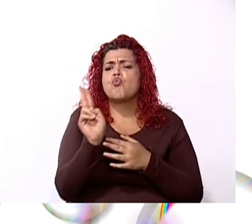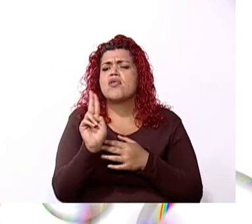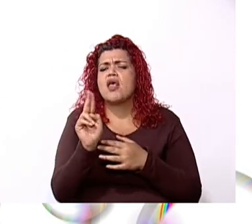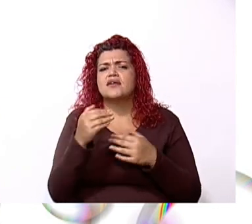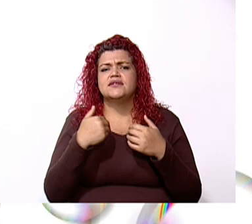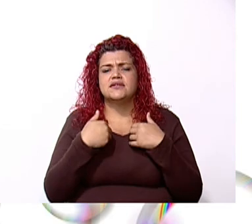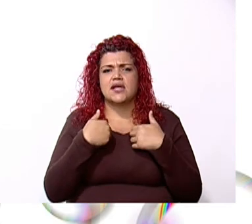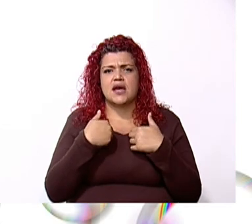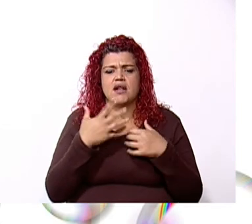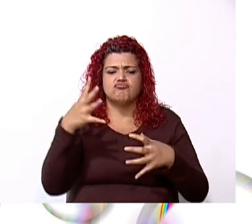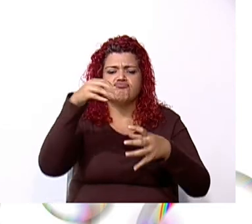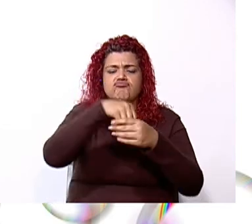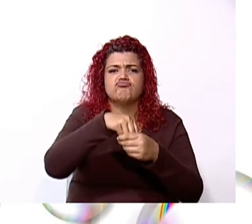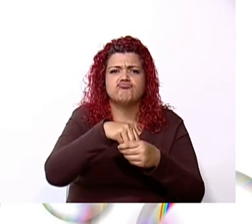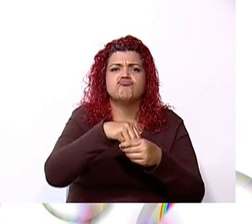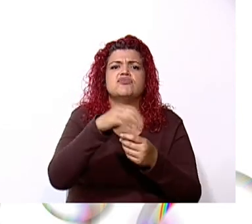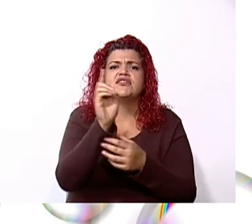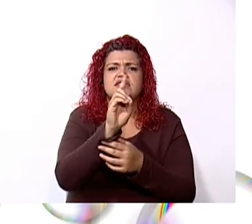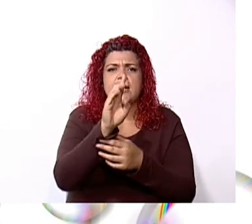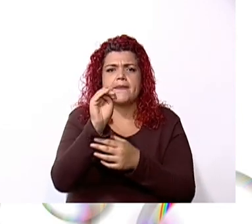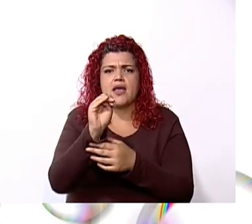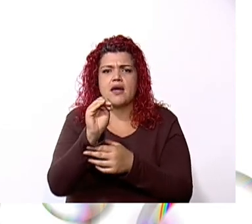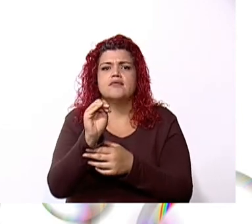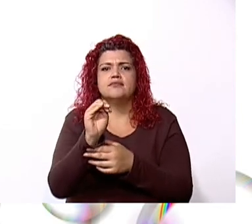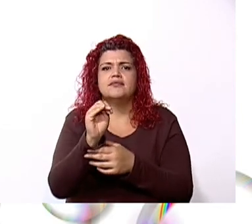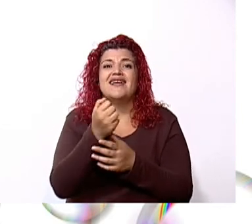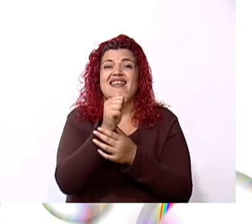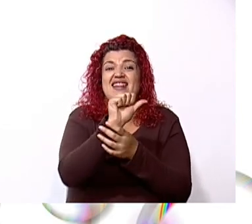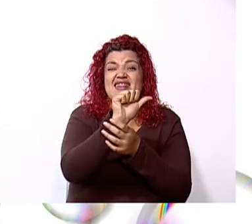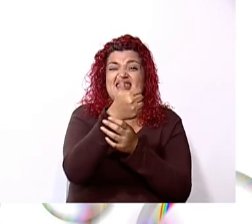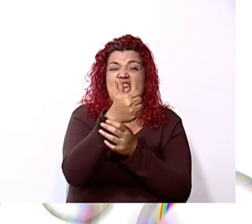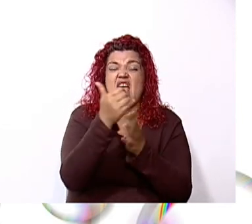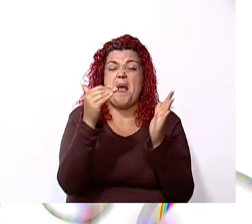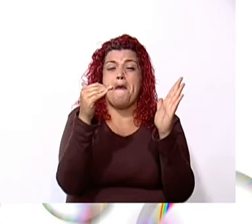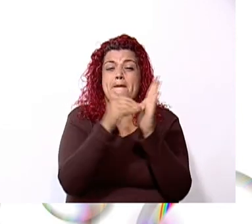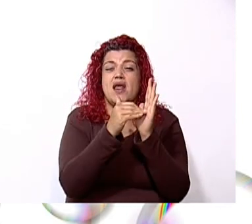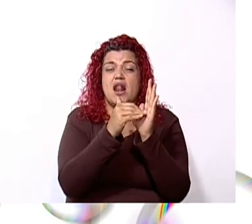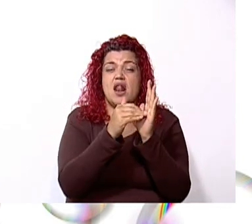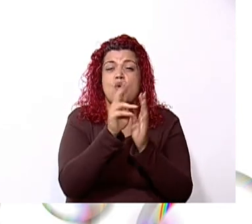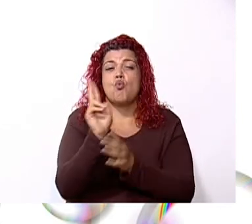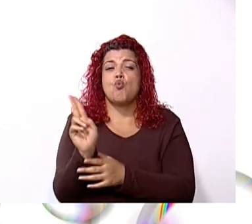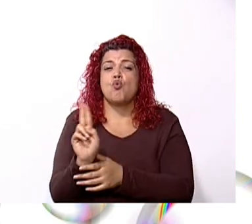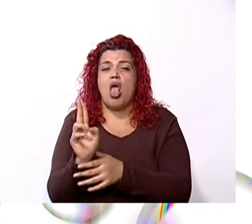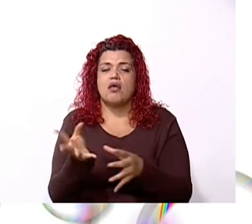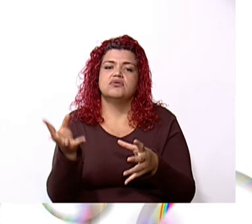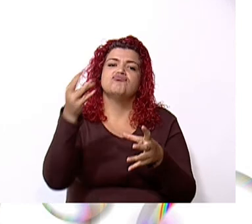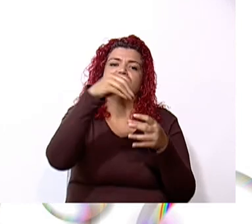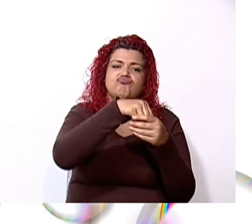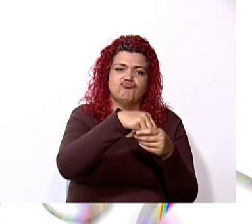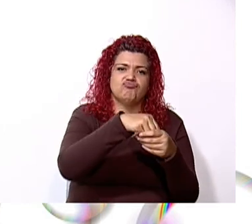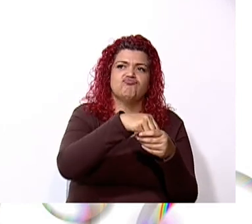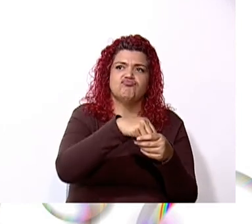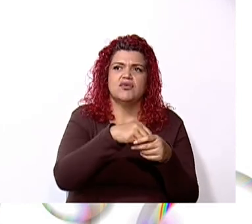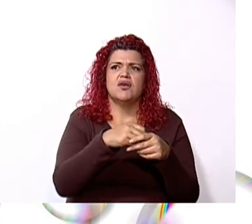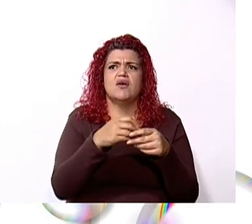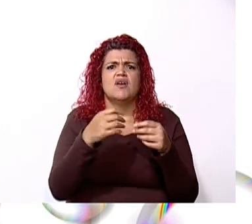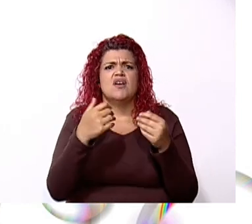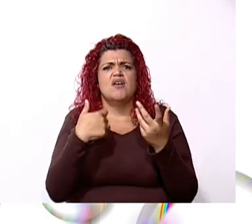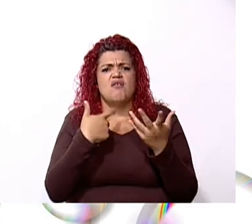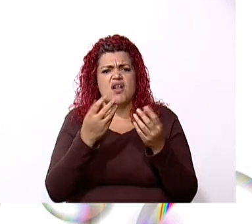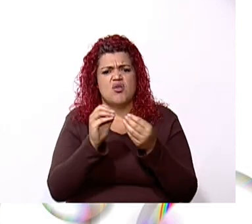¿Lo tienen? 10.000 unidades, muy bien. ¿Qué cantidad se forma con la